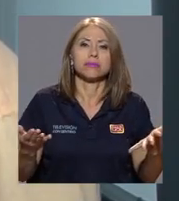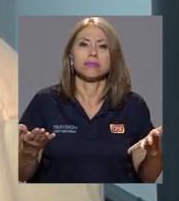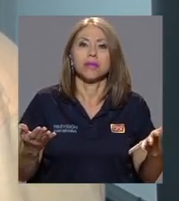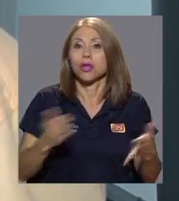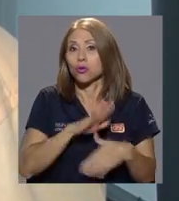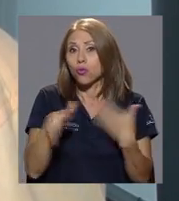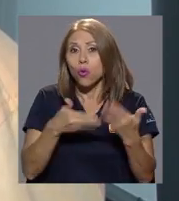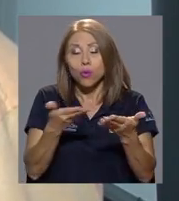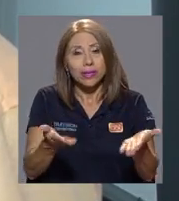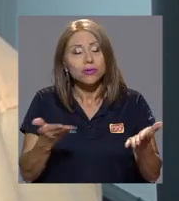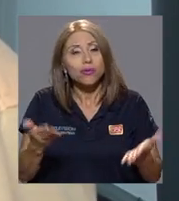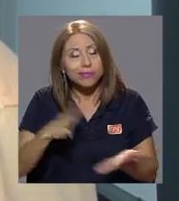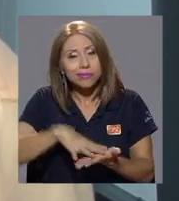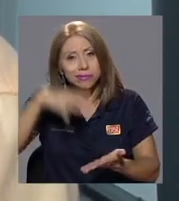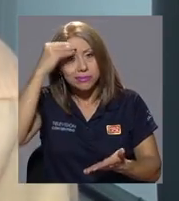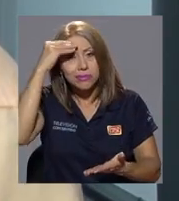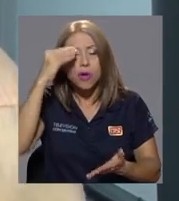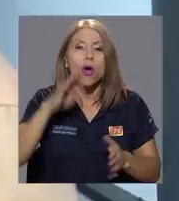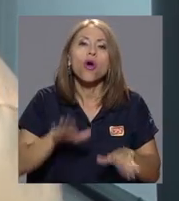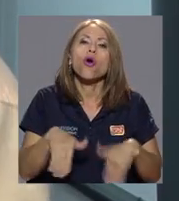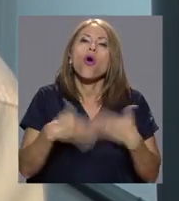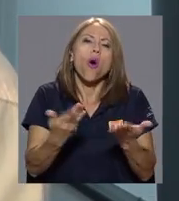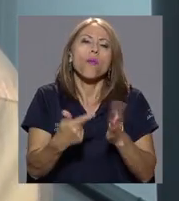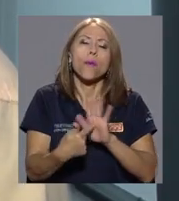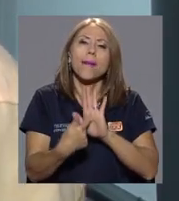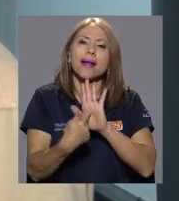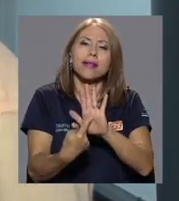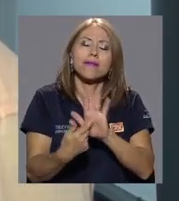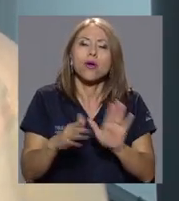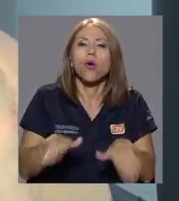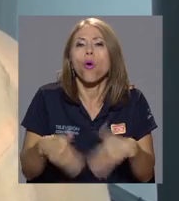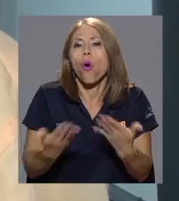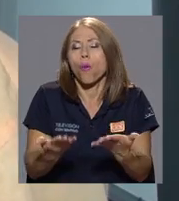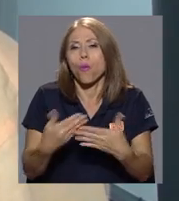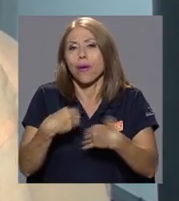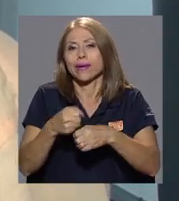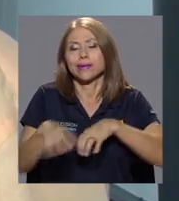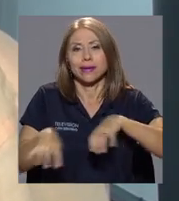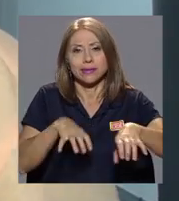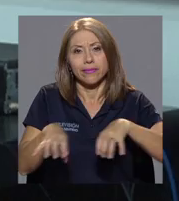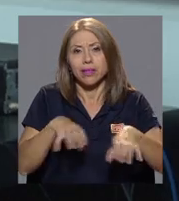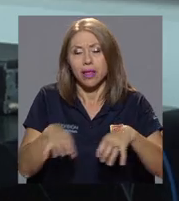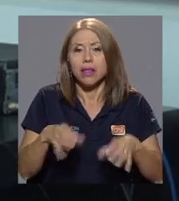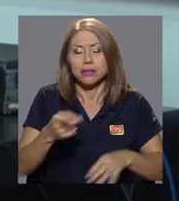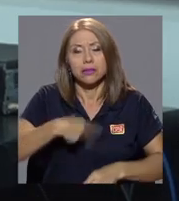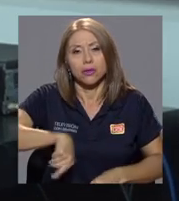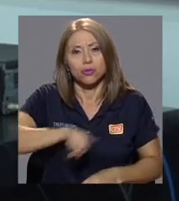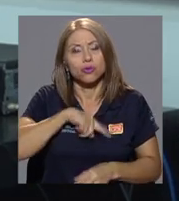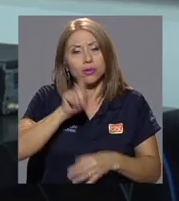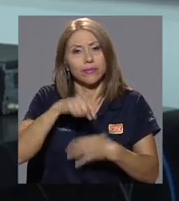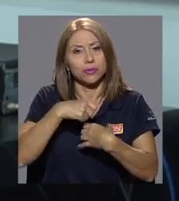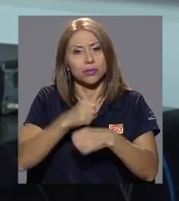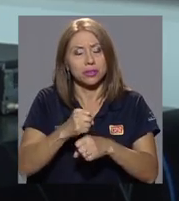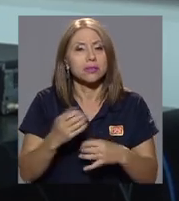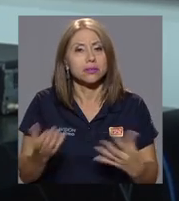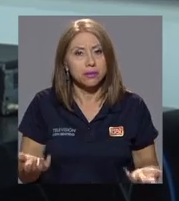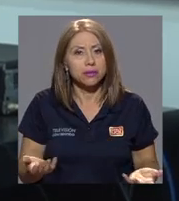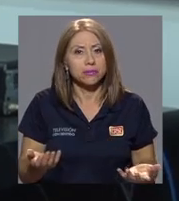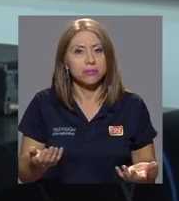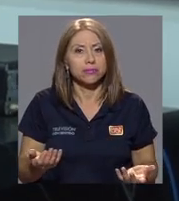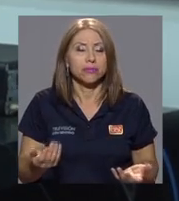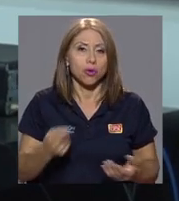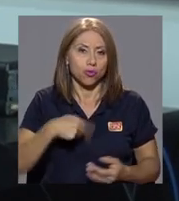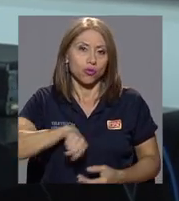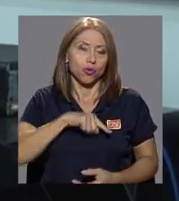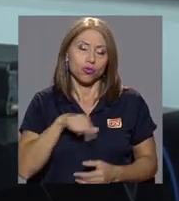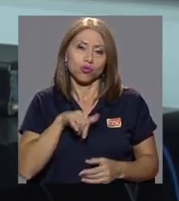en sinfín, y cómo manifestar, cómo realizar algunas actividades que debemos de hacerlos de